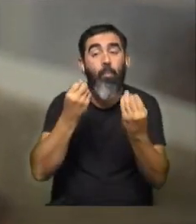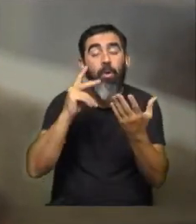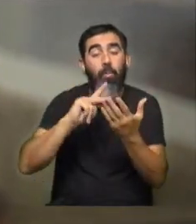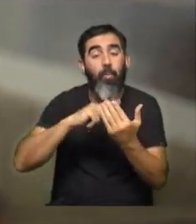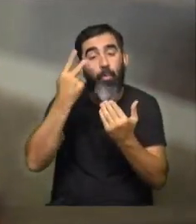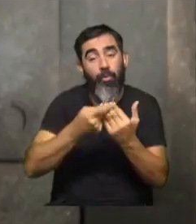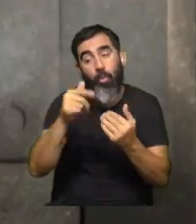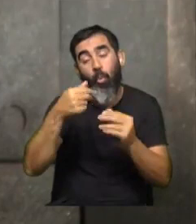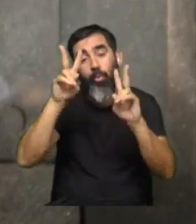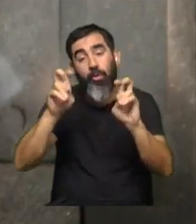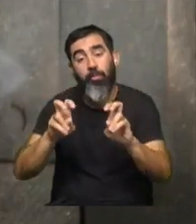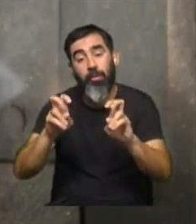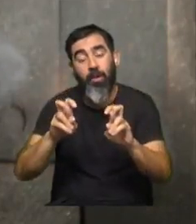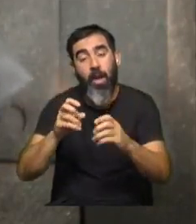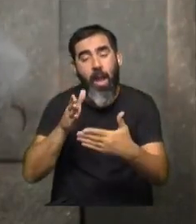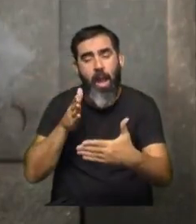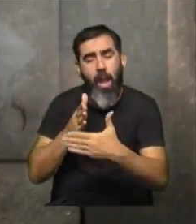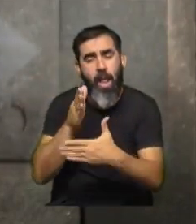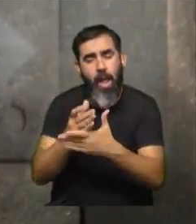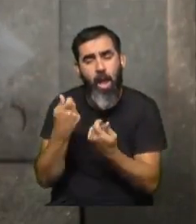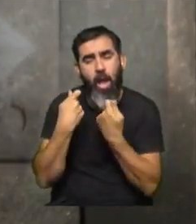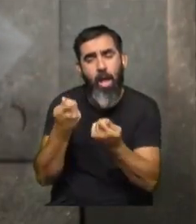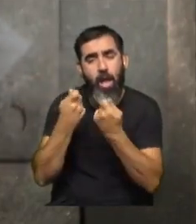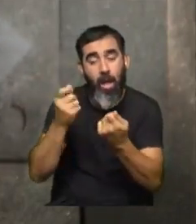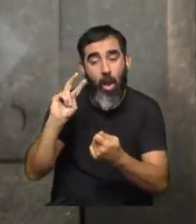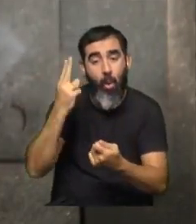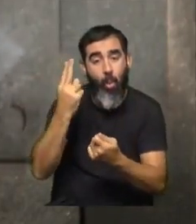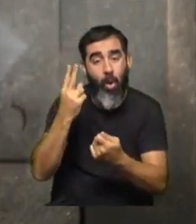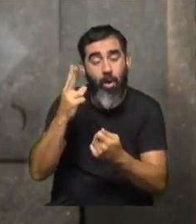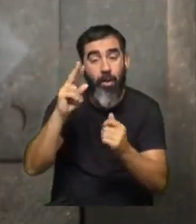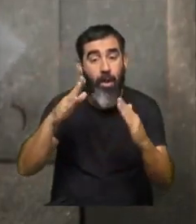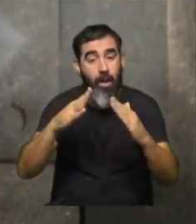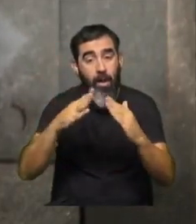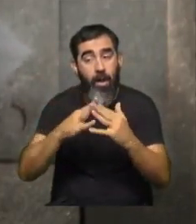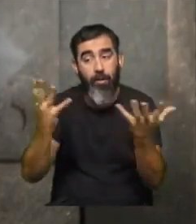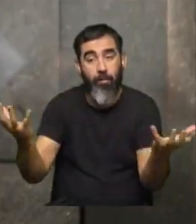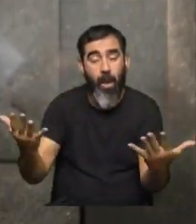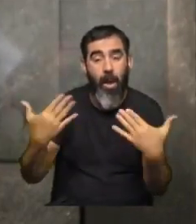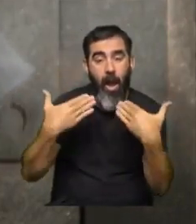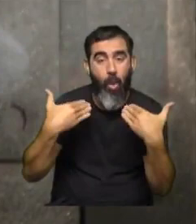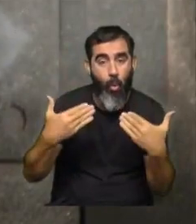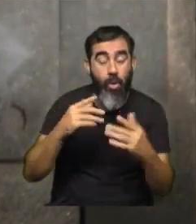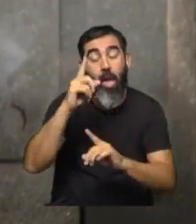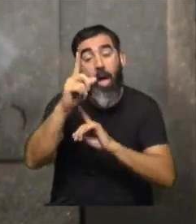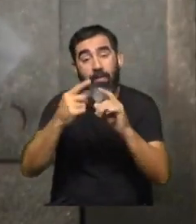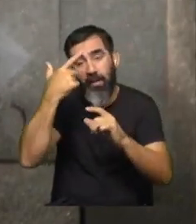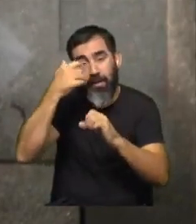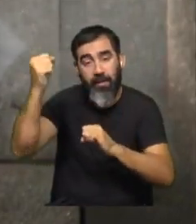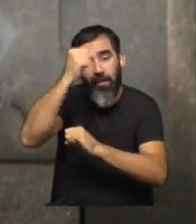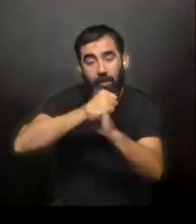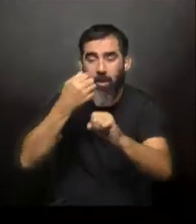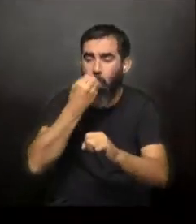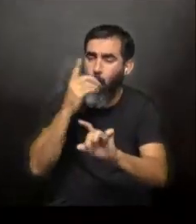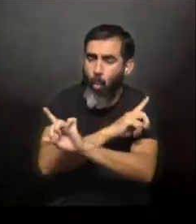es la gran utilización de leña que tenemos en Uruguay en el sector residencial para calefacción, muchas veces con tecnologías que no son